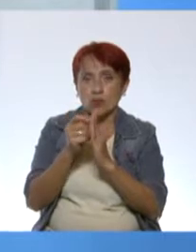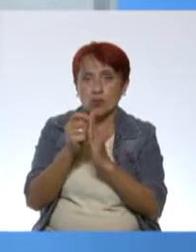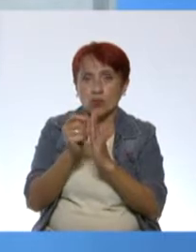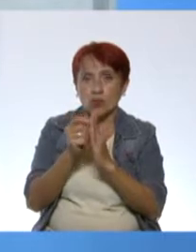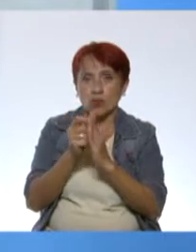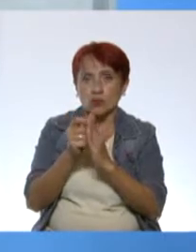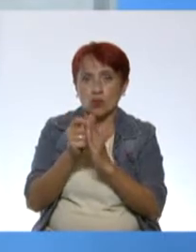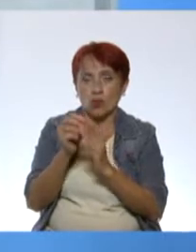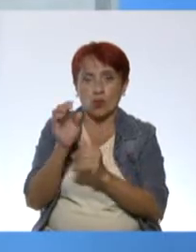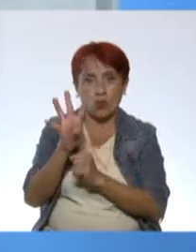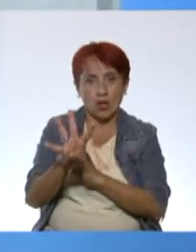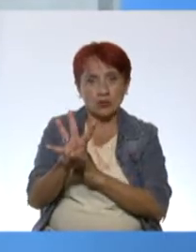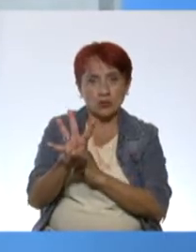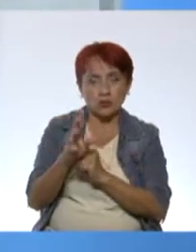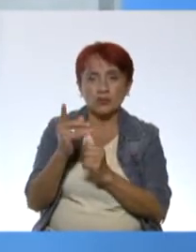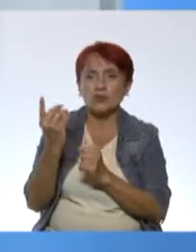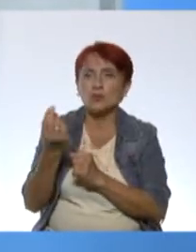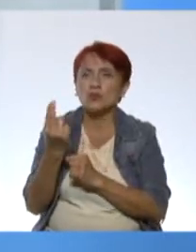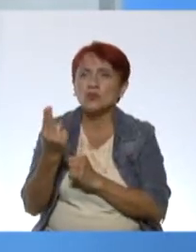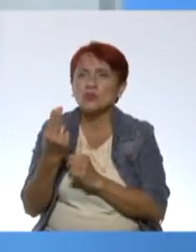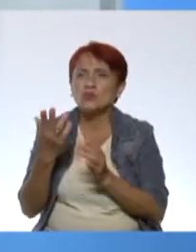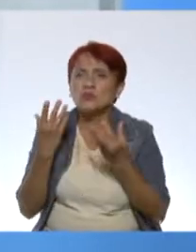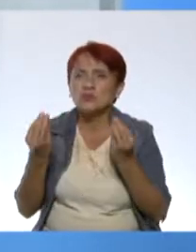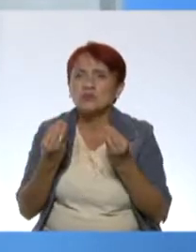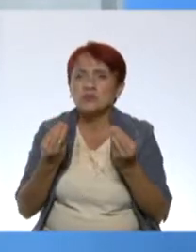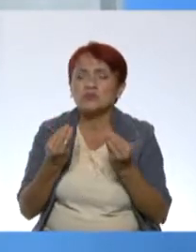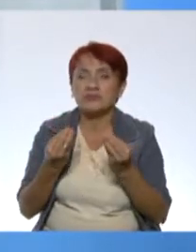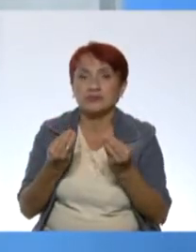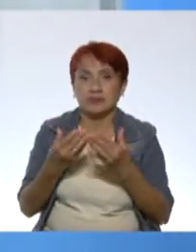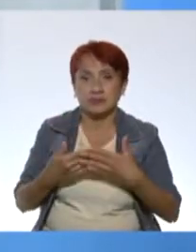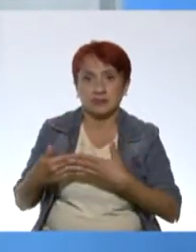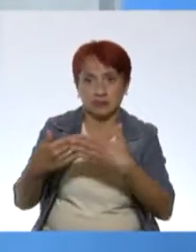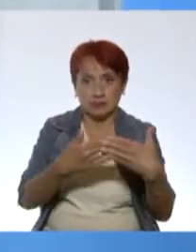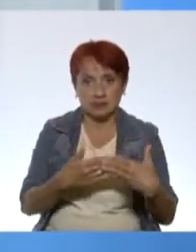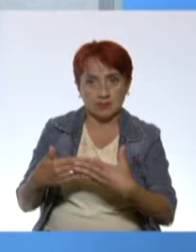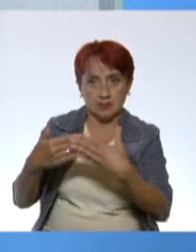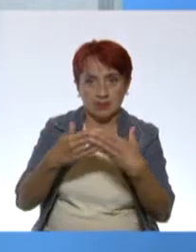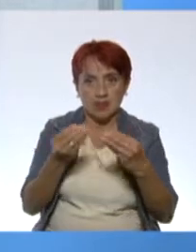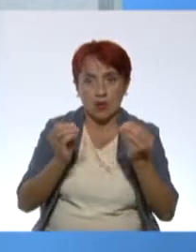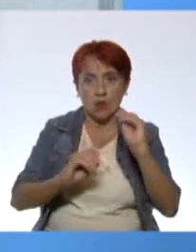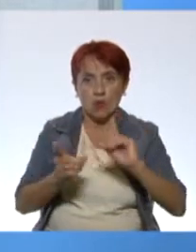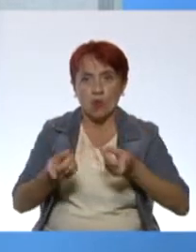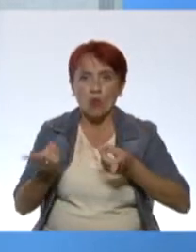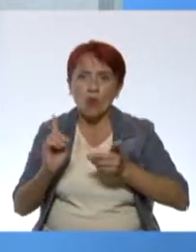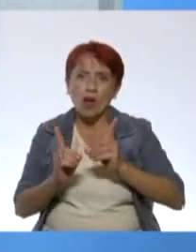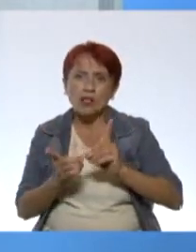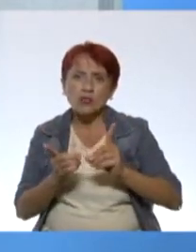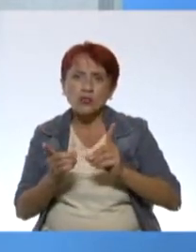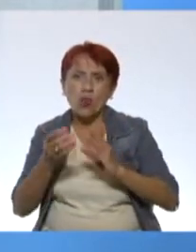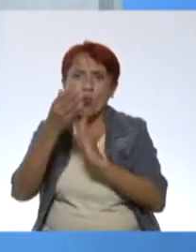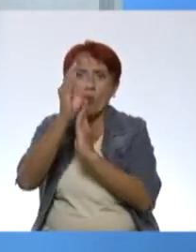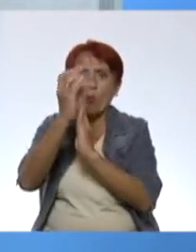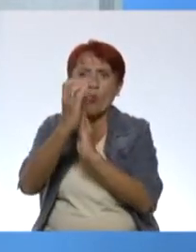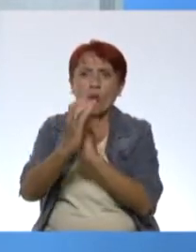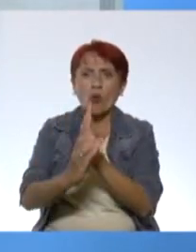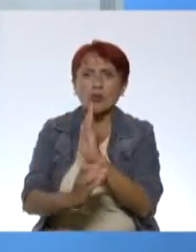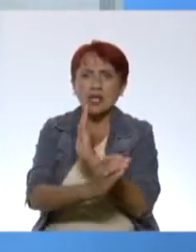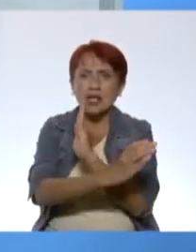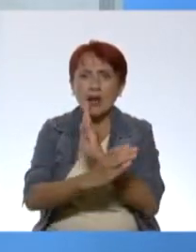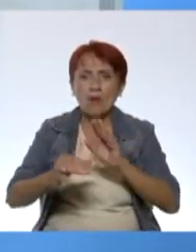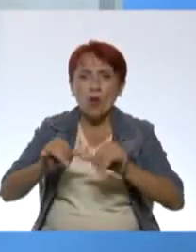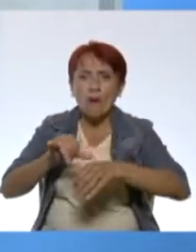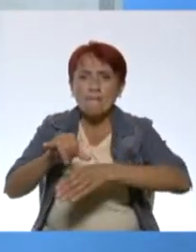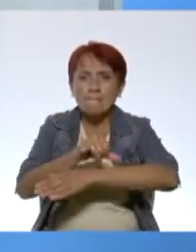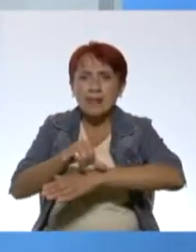4. ¿Cómo se utiliza esto, muchachos? Nosotros planteamos esto de acuerdo a unas coordenadas. Si tuviésemos un